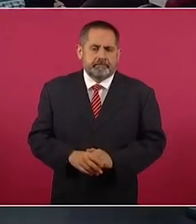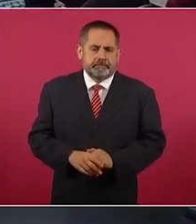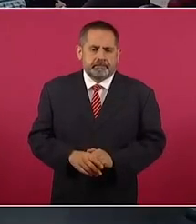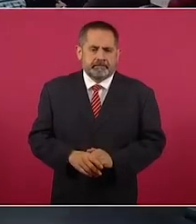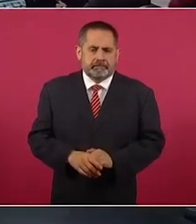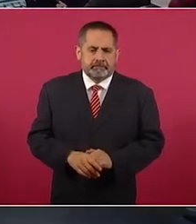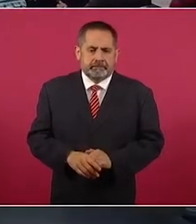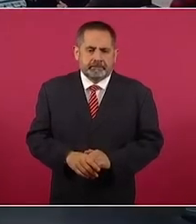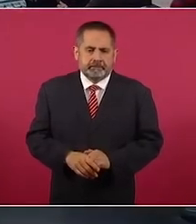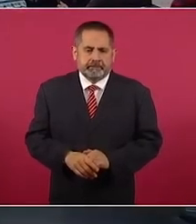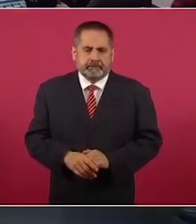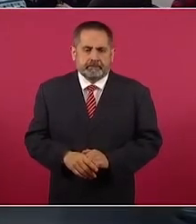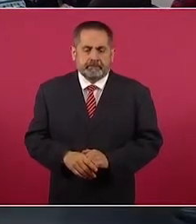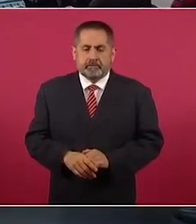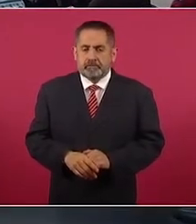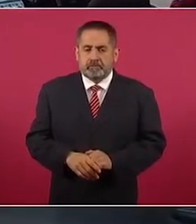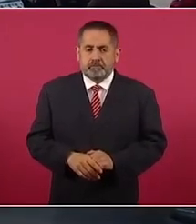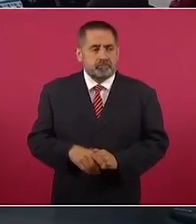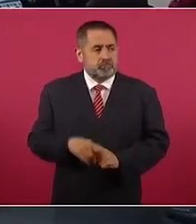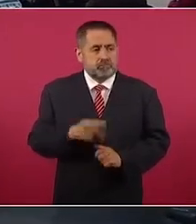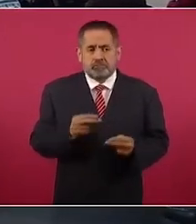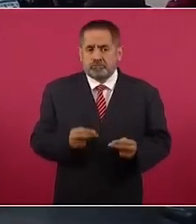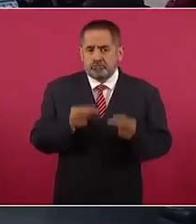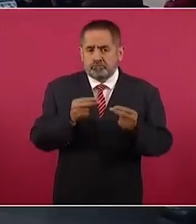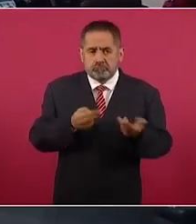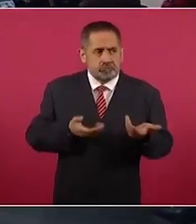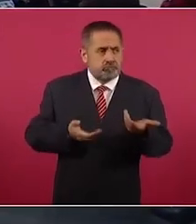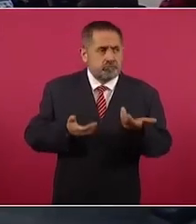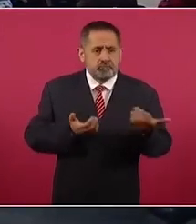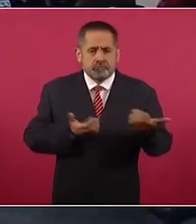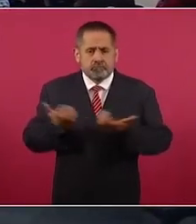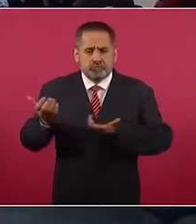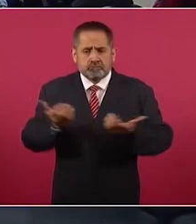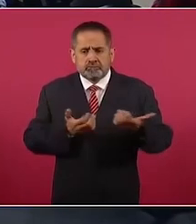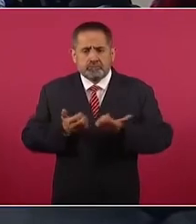Son muy buenos mercados,